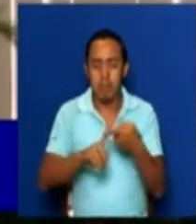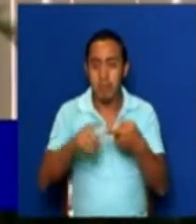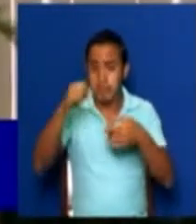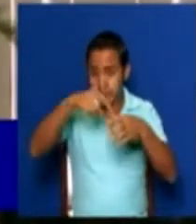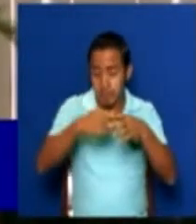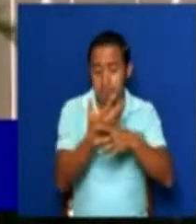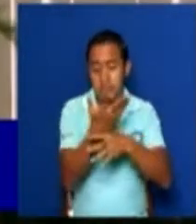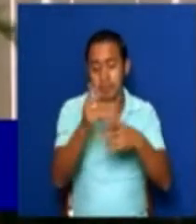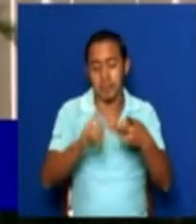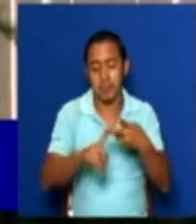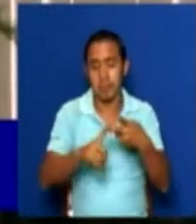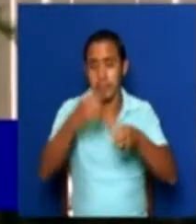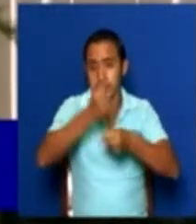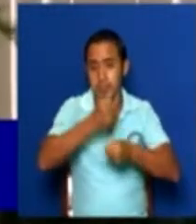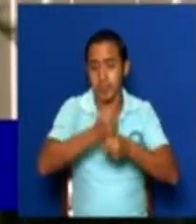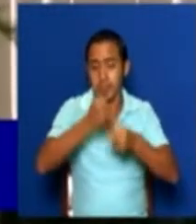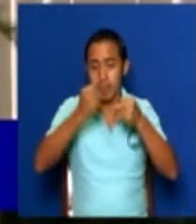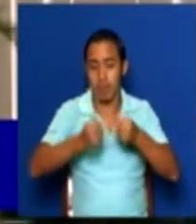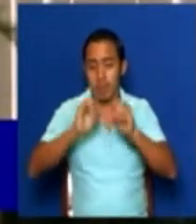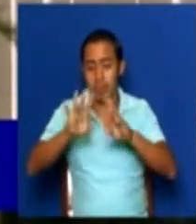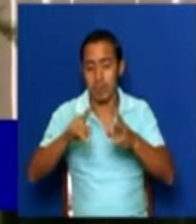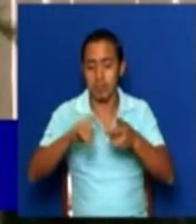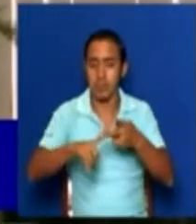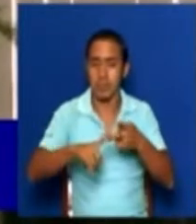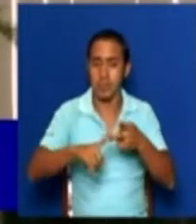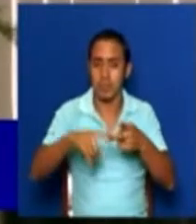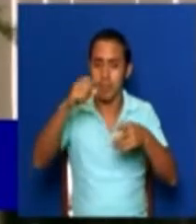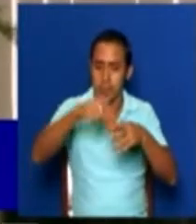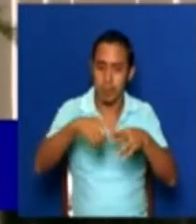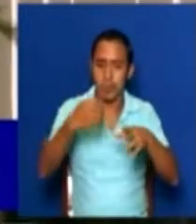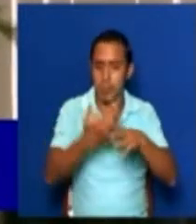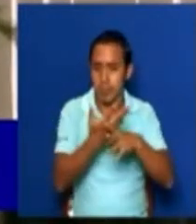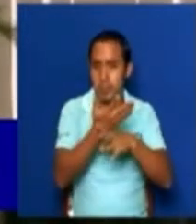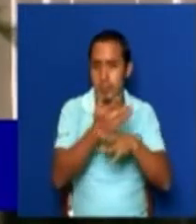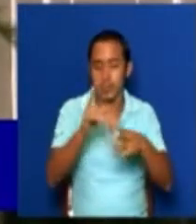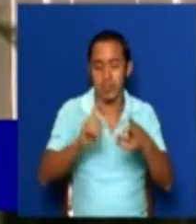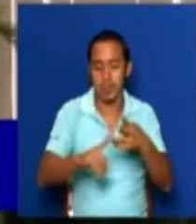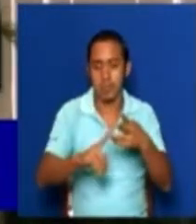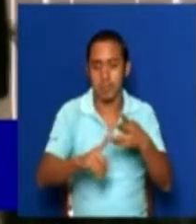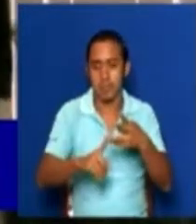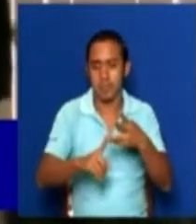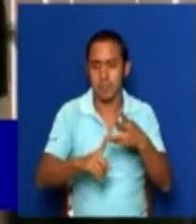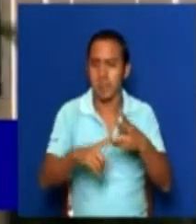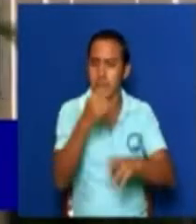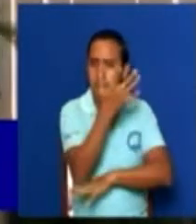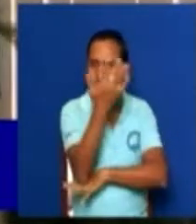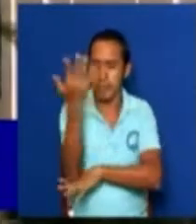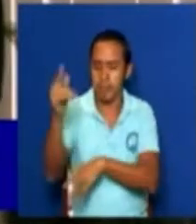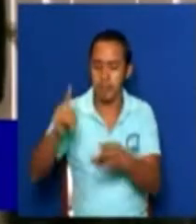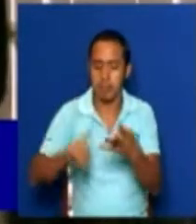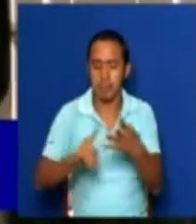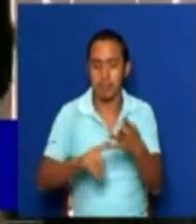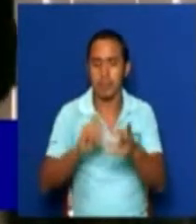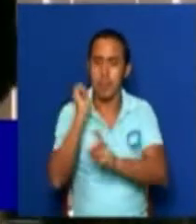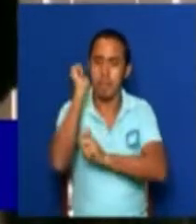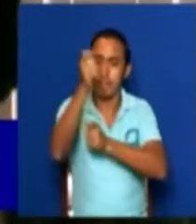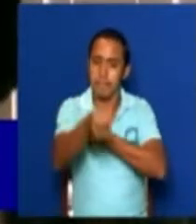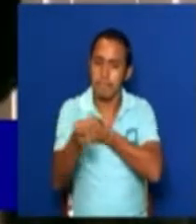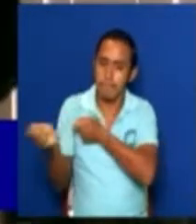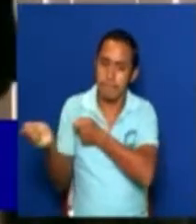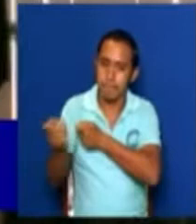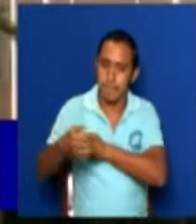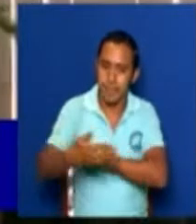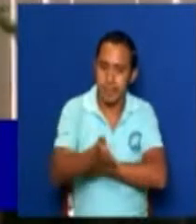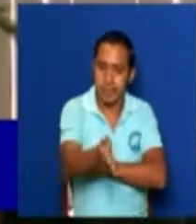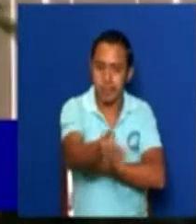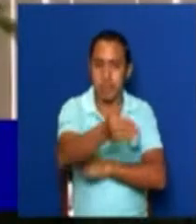agricultores, trabajadores o trabajadoras, obreros, obreras, agropecuarios, en el área forestal y pesquera. Ahí